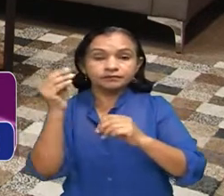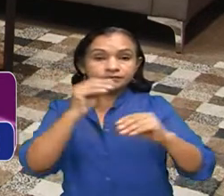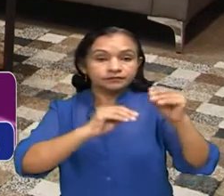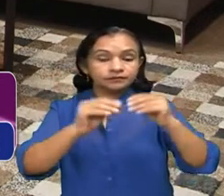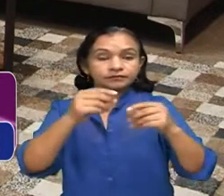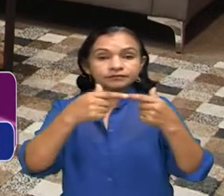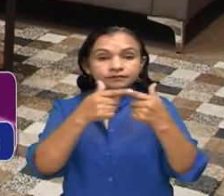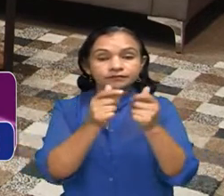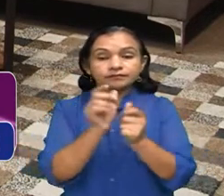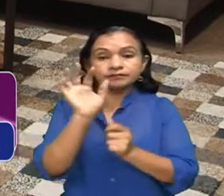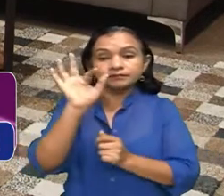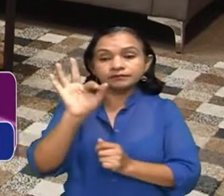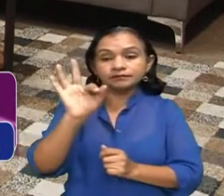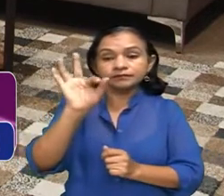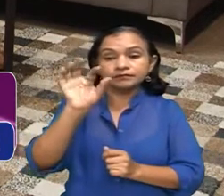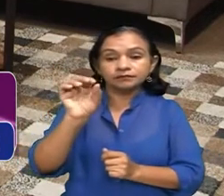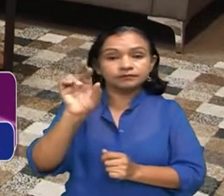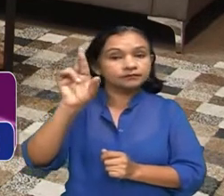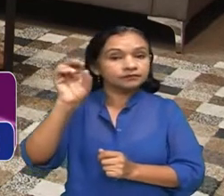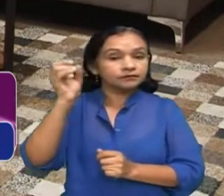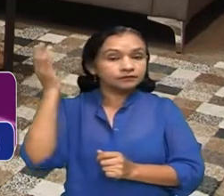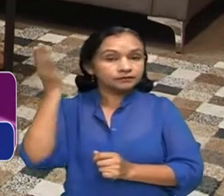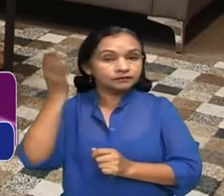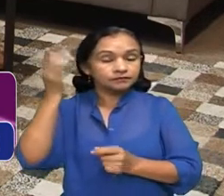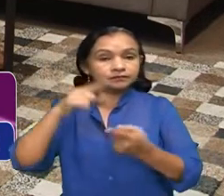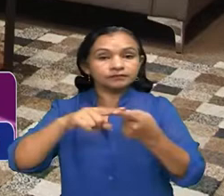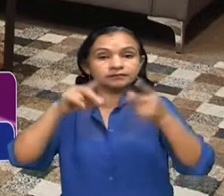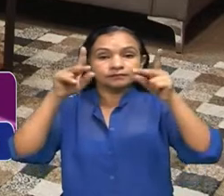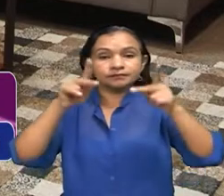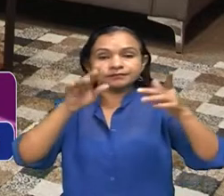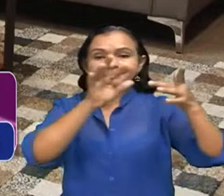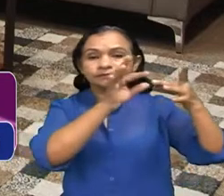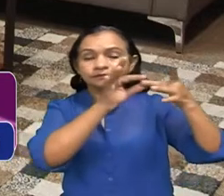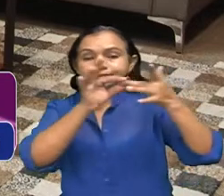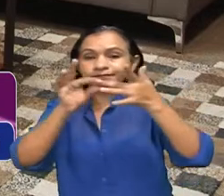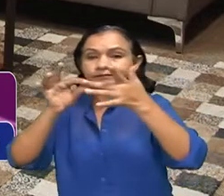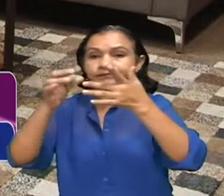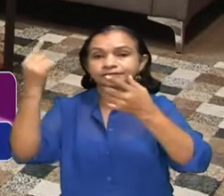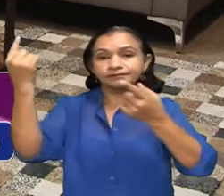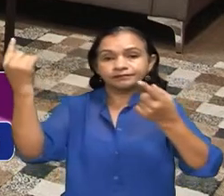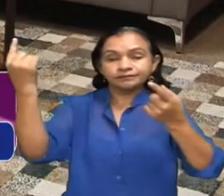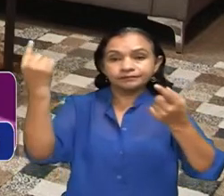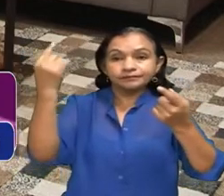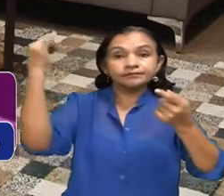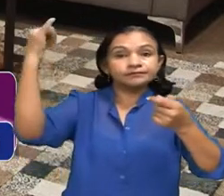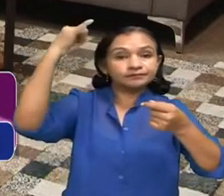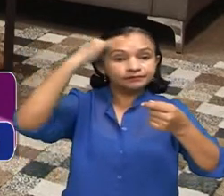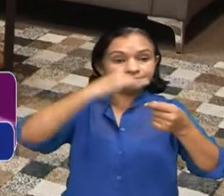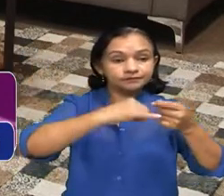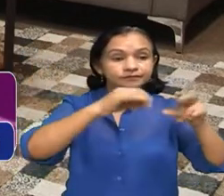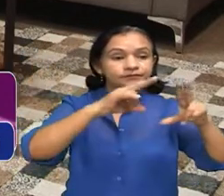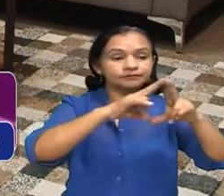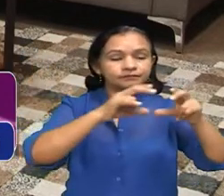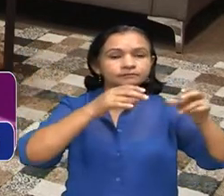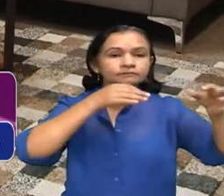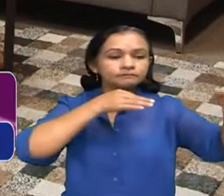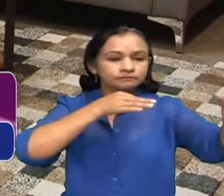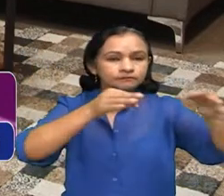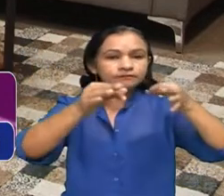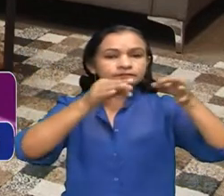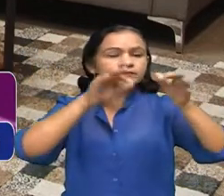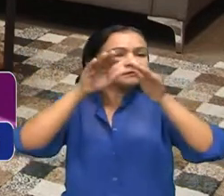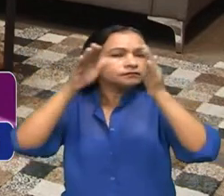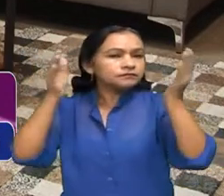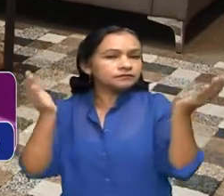el foro, ¿verdad?, de Economía Creativa, donde vinieron especialistas y nos vinieron a okay, dar conocimiento de qué se estaba trabajando en el